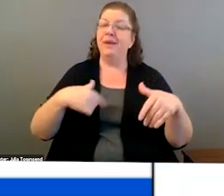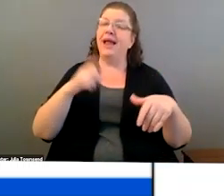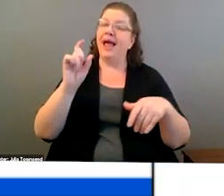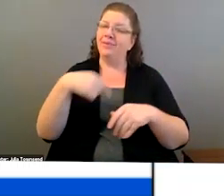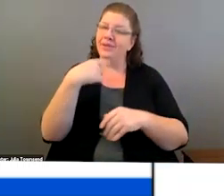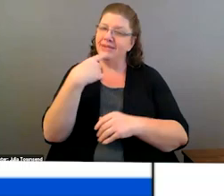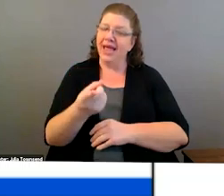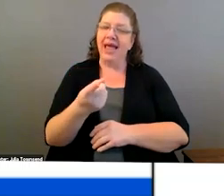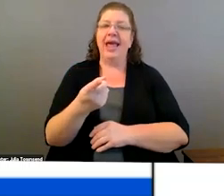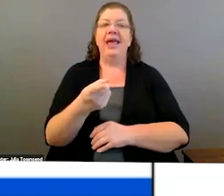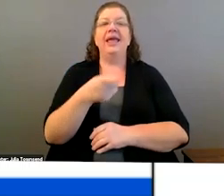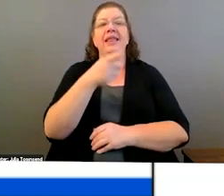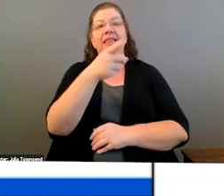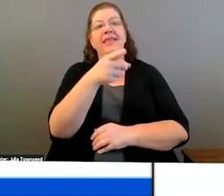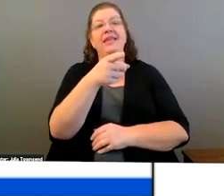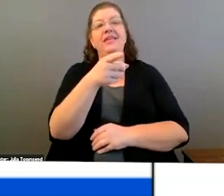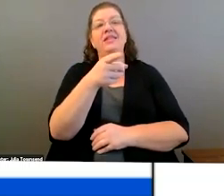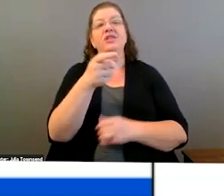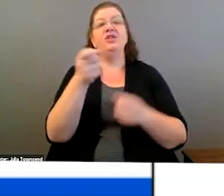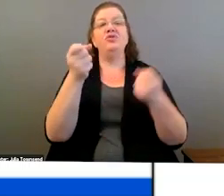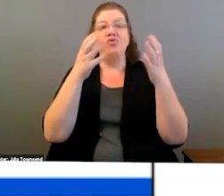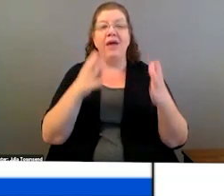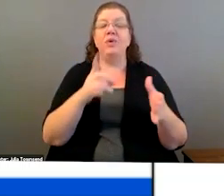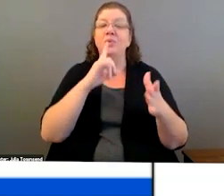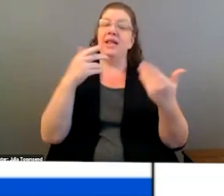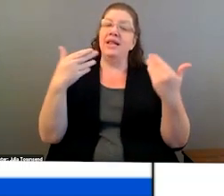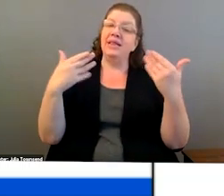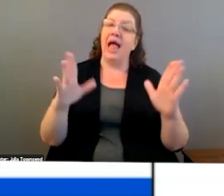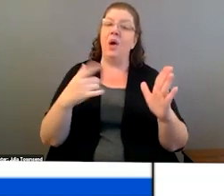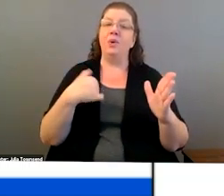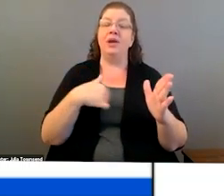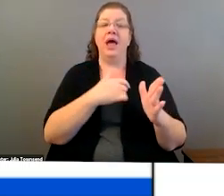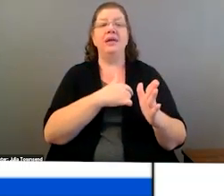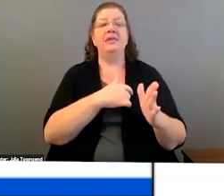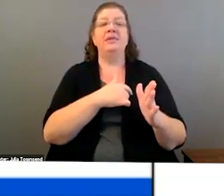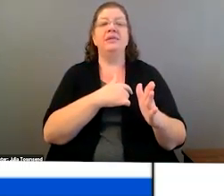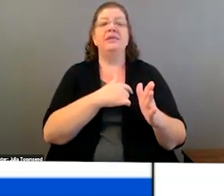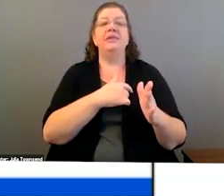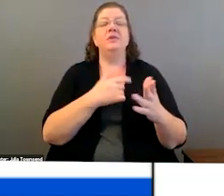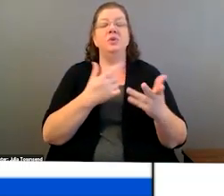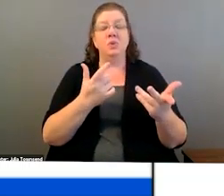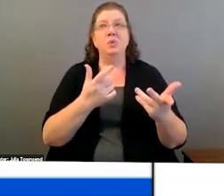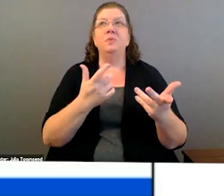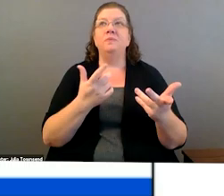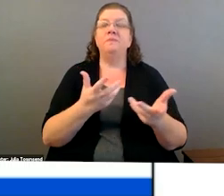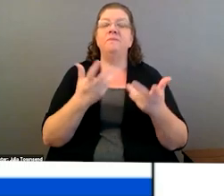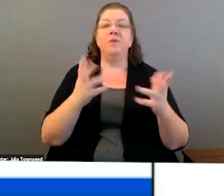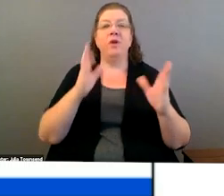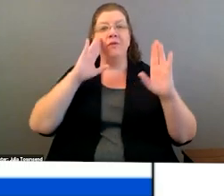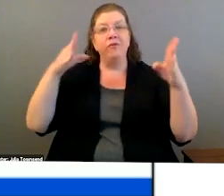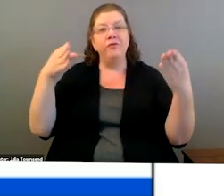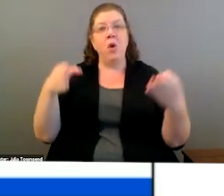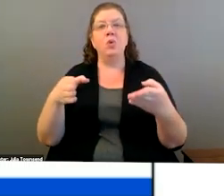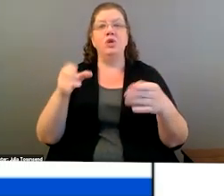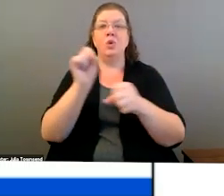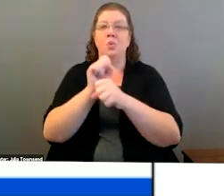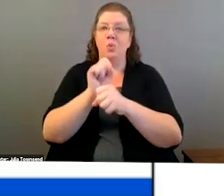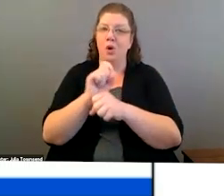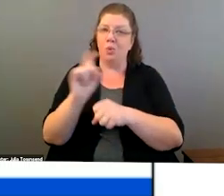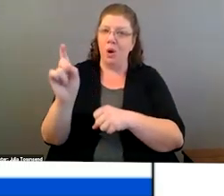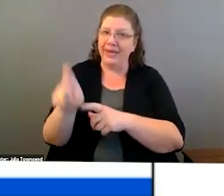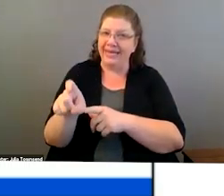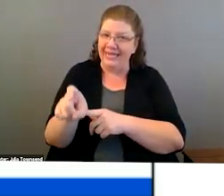por este lado el número la vez en que pues estamos viendo esta de positiva la hemos visto tantas veces